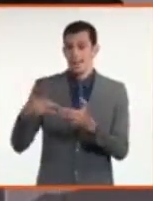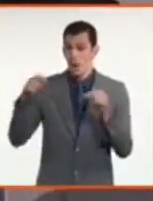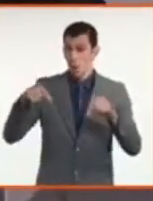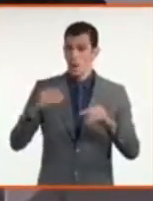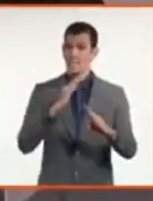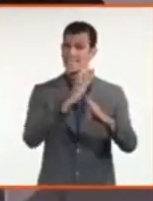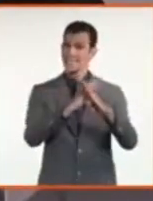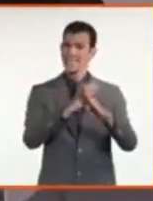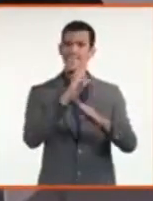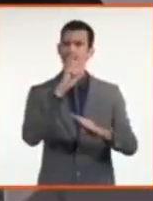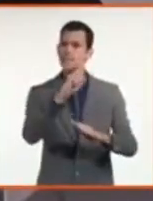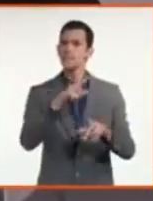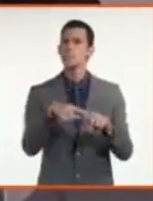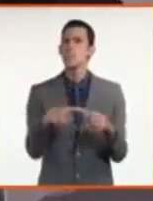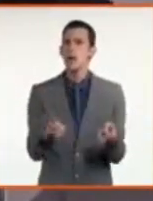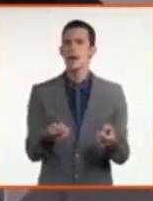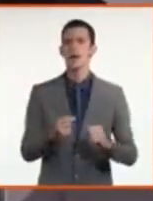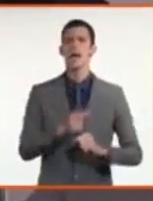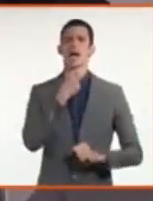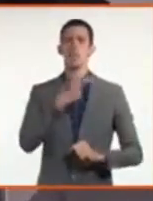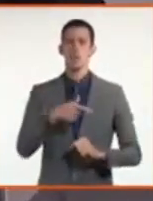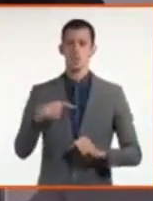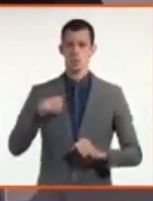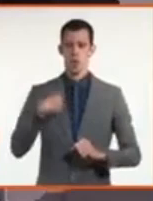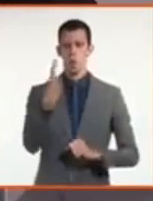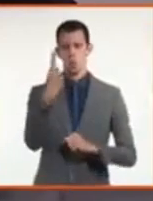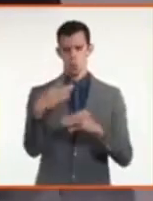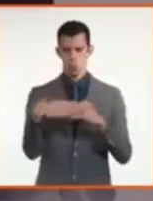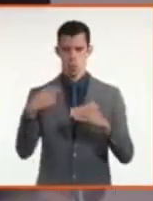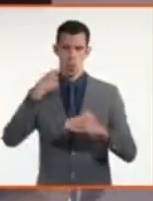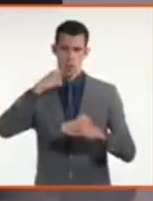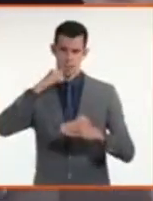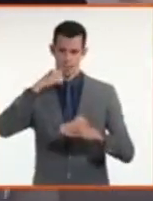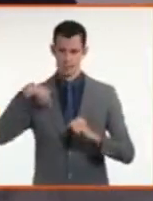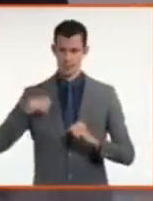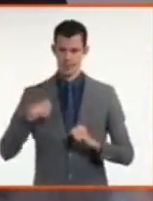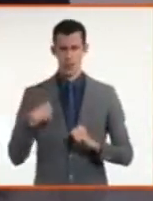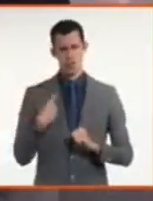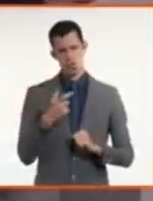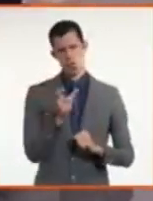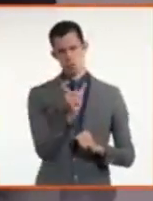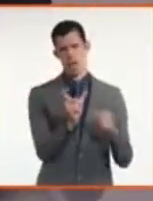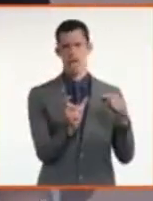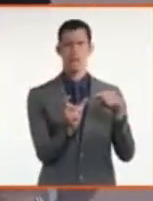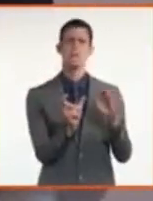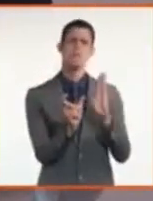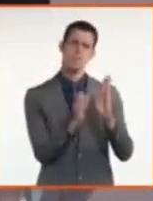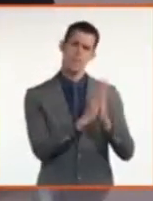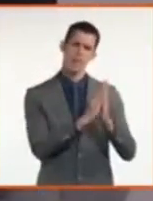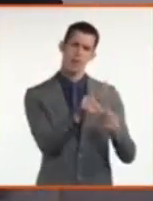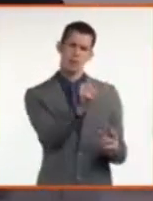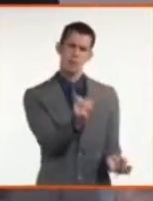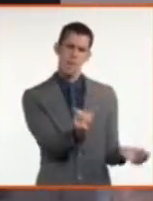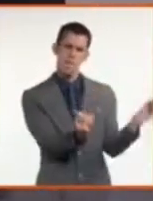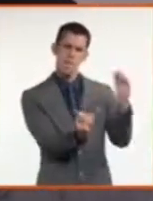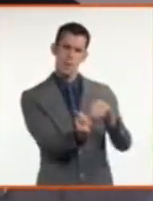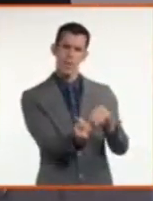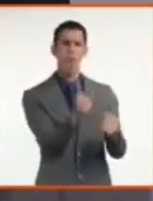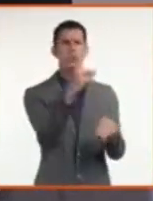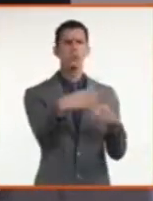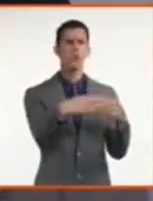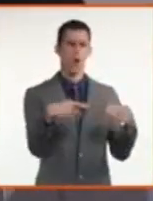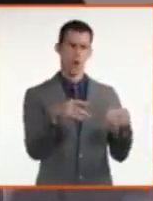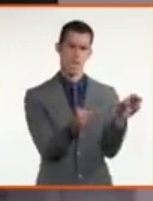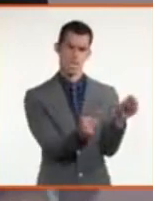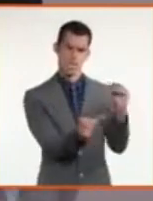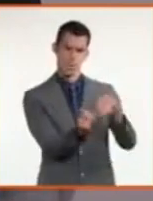consumir internamente en la tienda se merece se mantiene ratificamos que la responsabilidad única y absoluta es desbloqueo